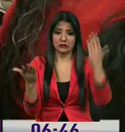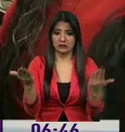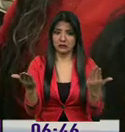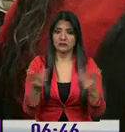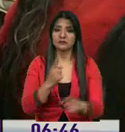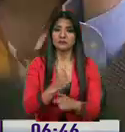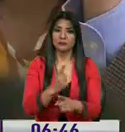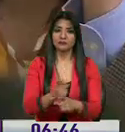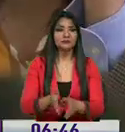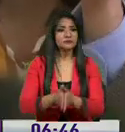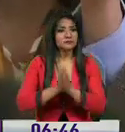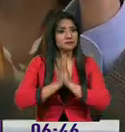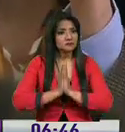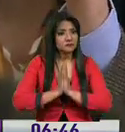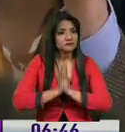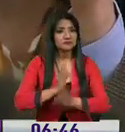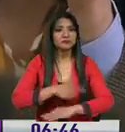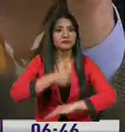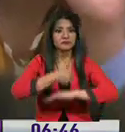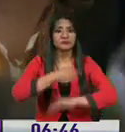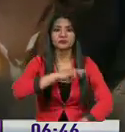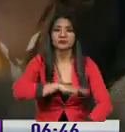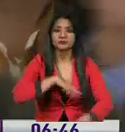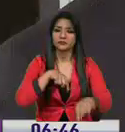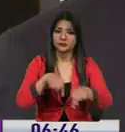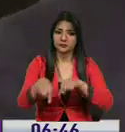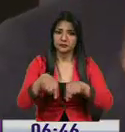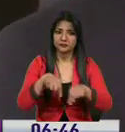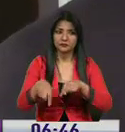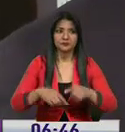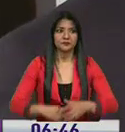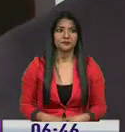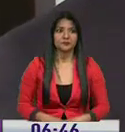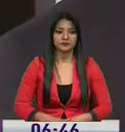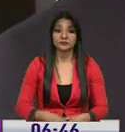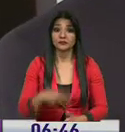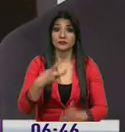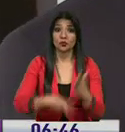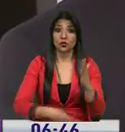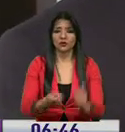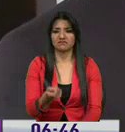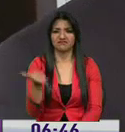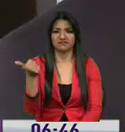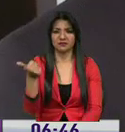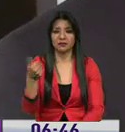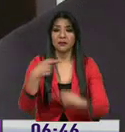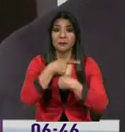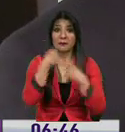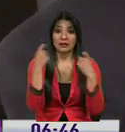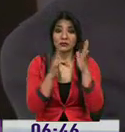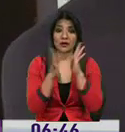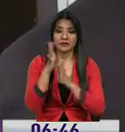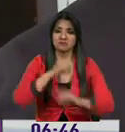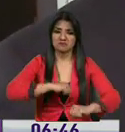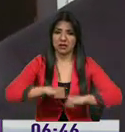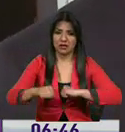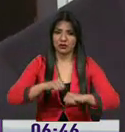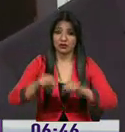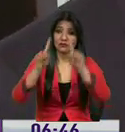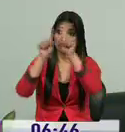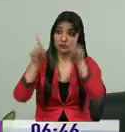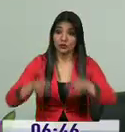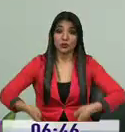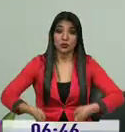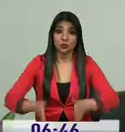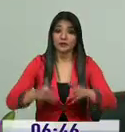hicieron una solicitud a la Agencia Metropolitana de Tránsito. Elimine esas multas de marzo, abril y mayo y elimine esos radares de la ruta